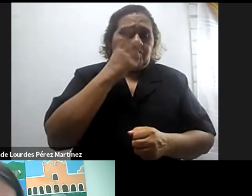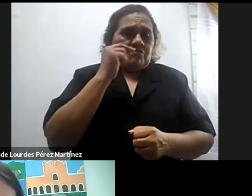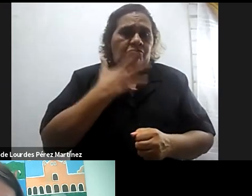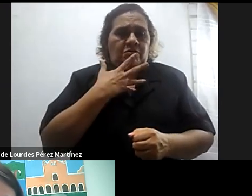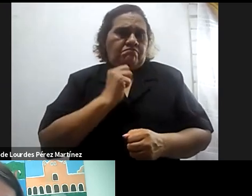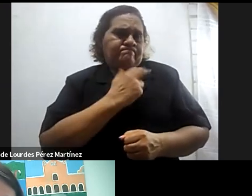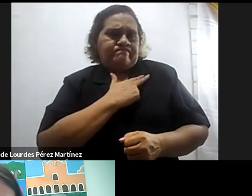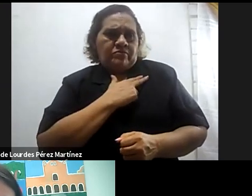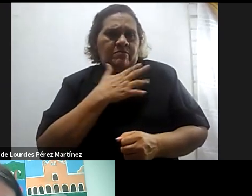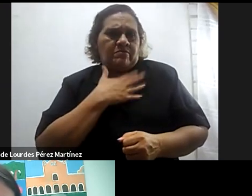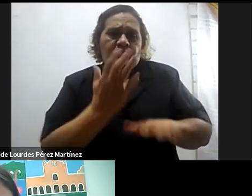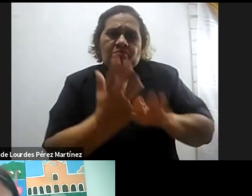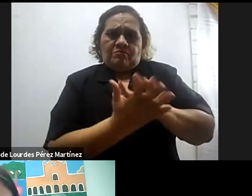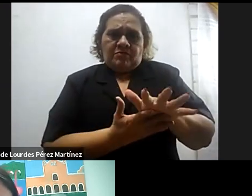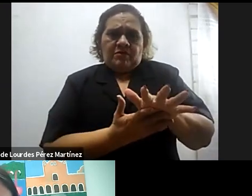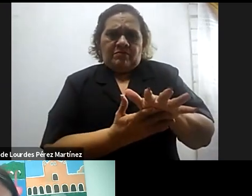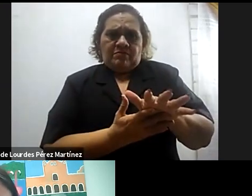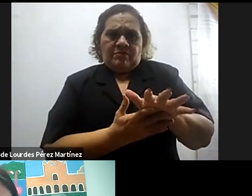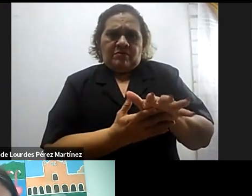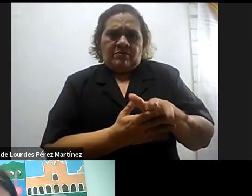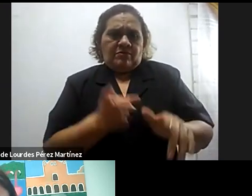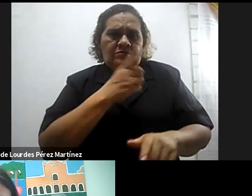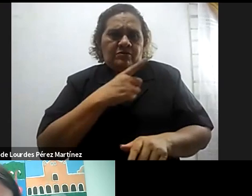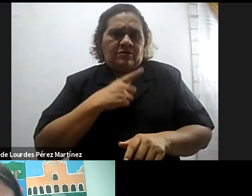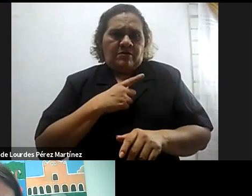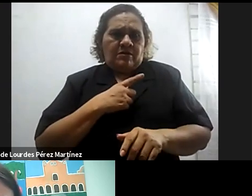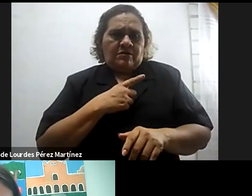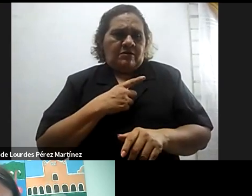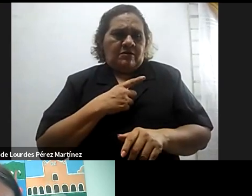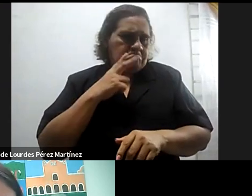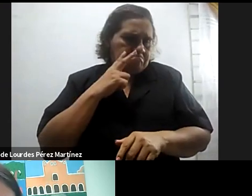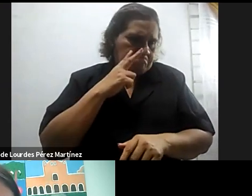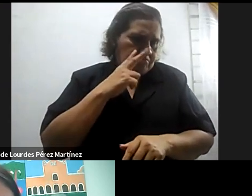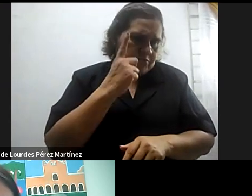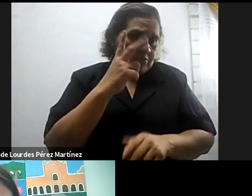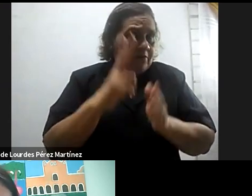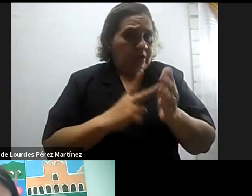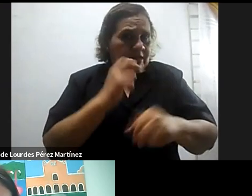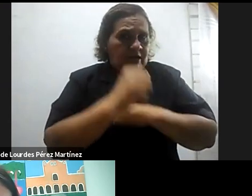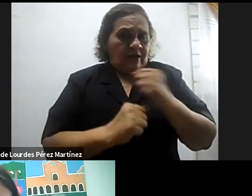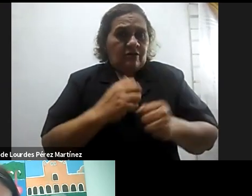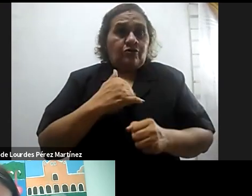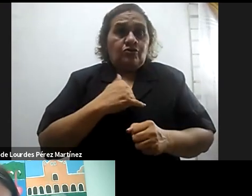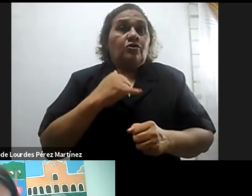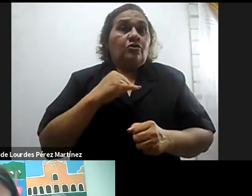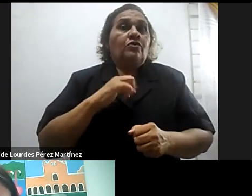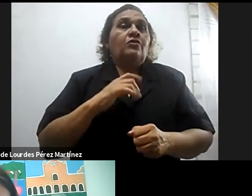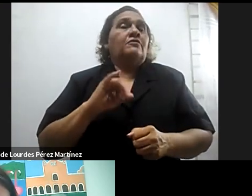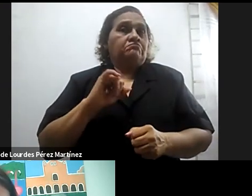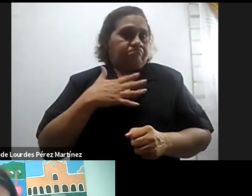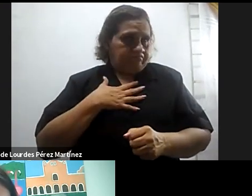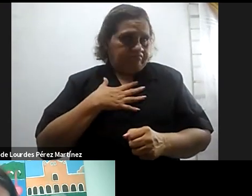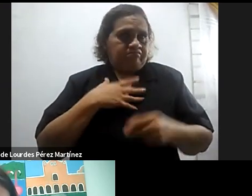lesiones, mis pies me los deben de revisar una vez al año. Con eso es más que suficiente, ¿no? Yo sí debo de hacer diario, ¿no? Como